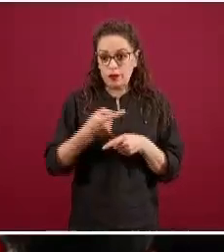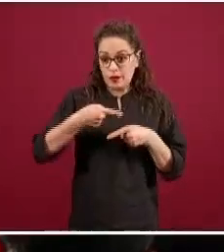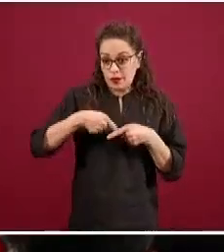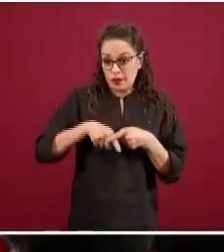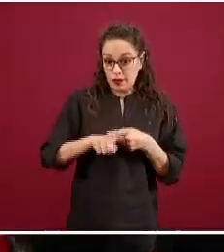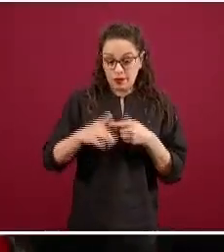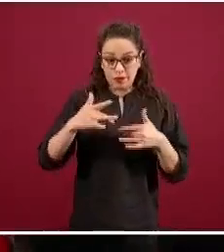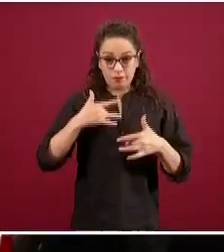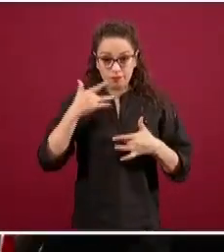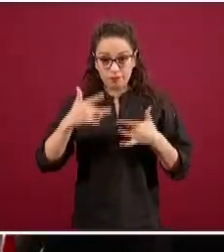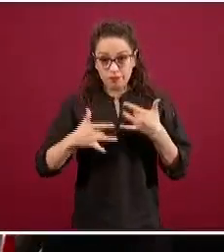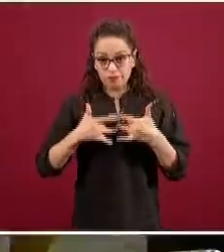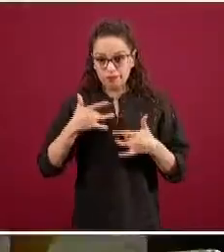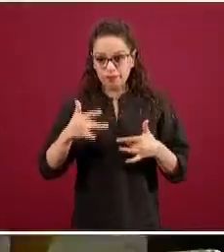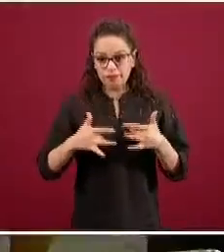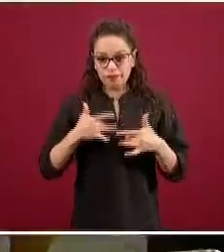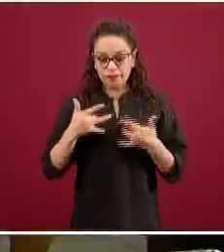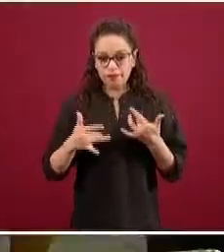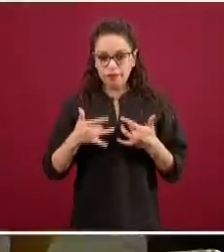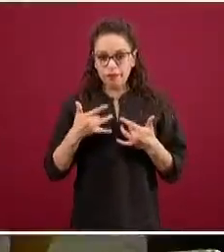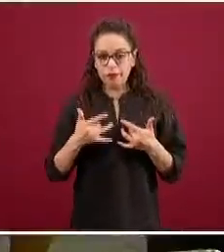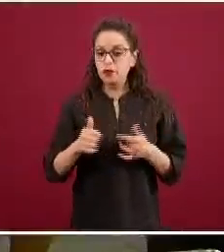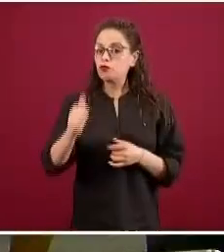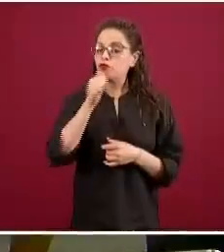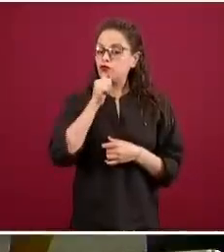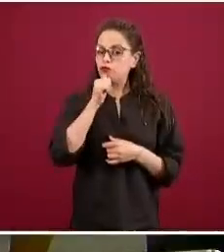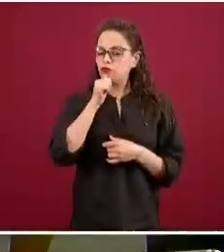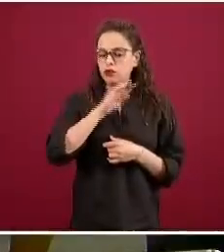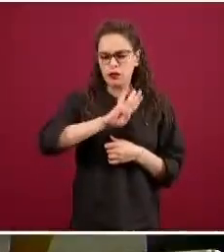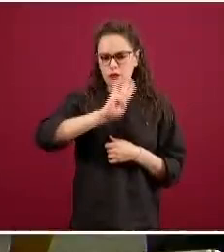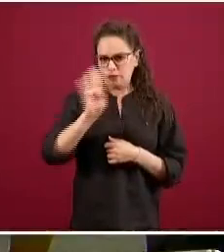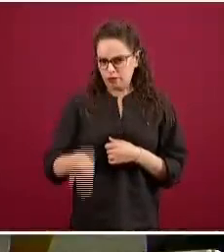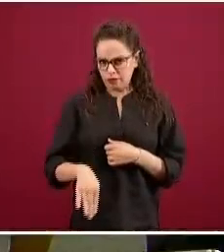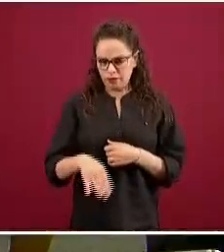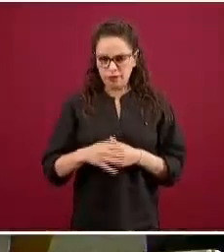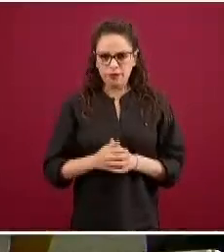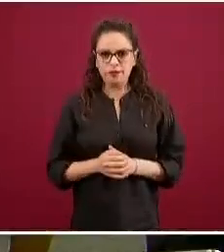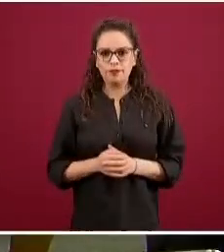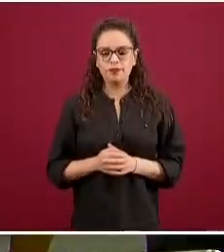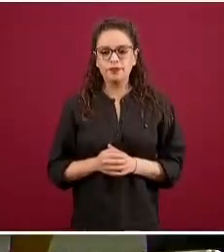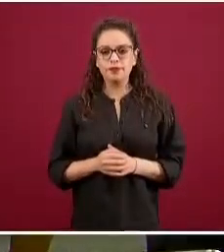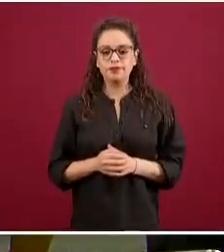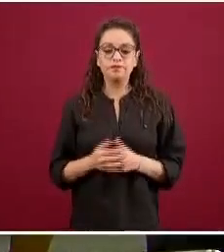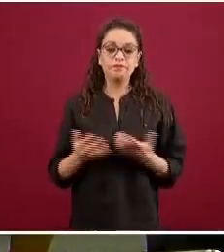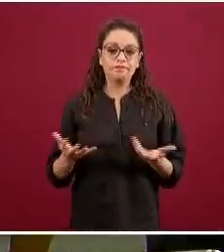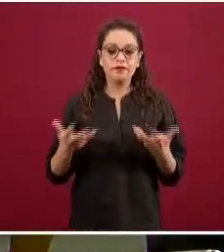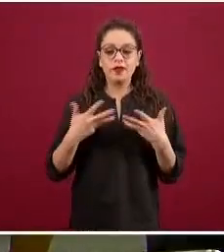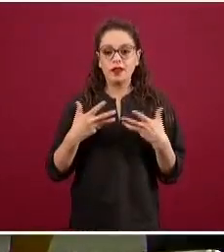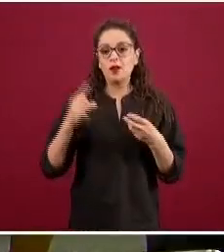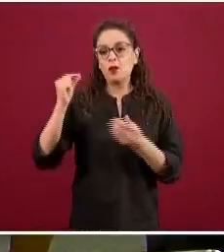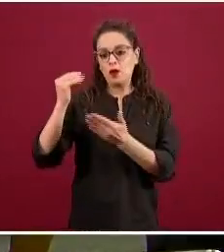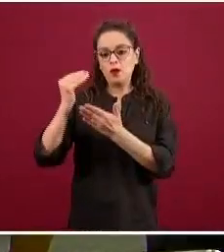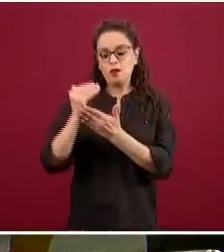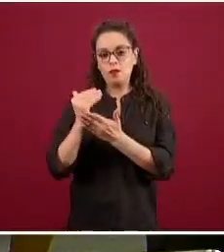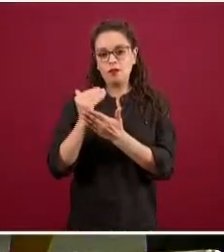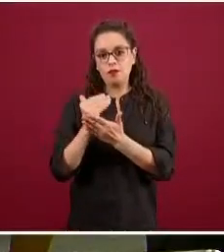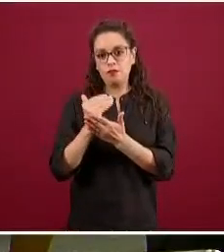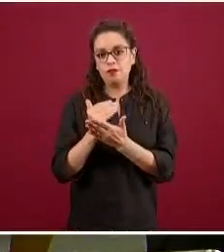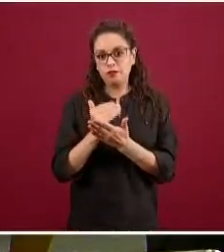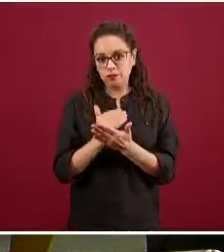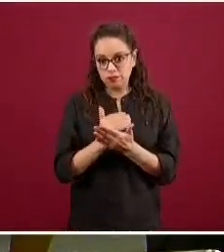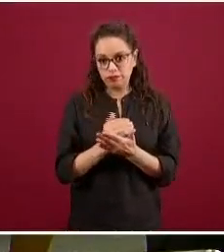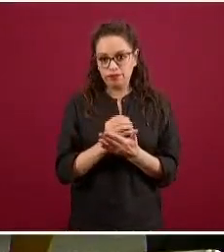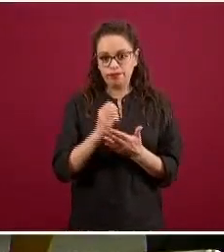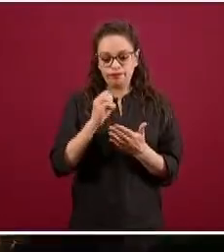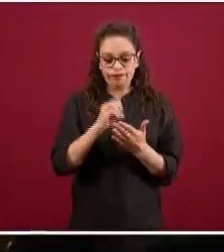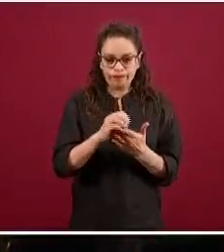síntomas, pero todavía no han fallecido, tenemos un fenómeno en donde se va reduciendo el registro